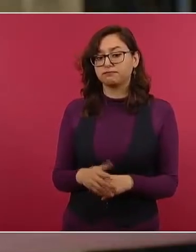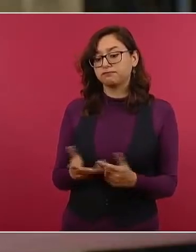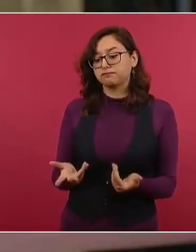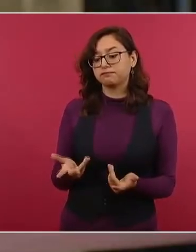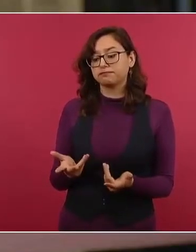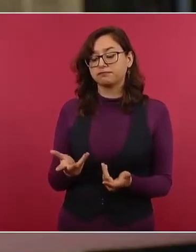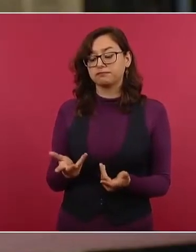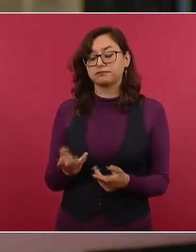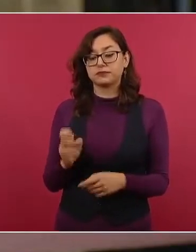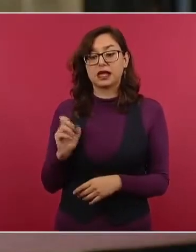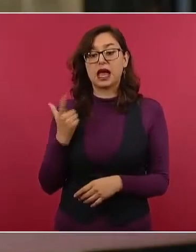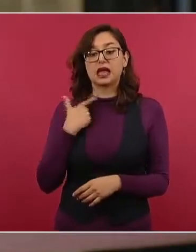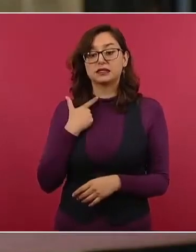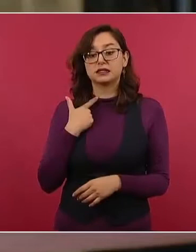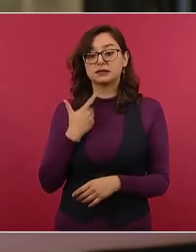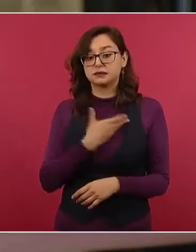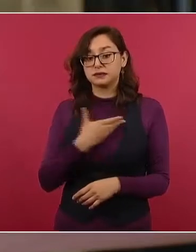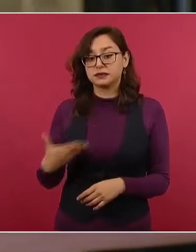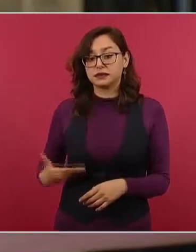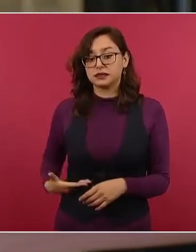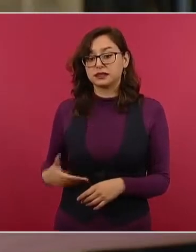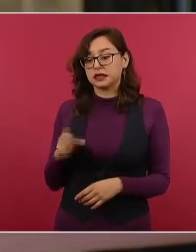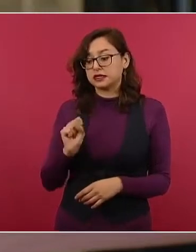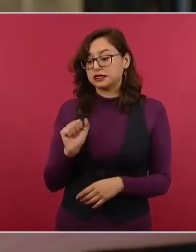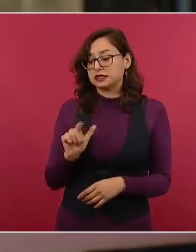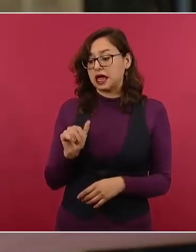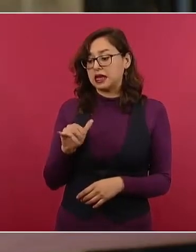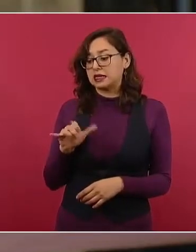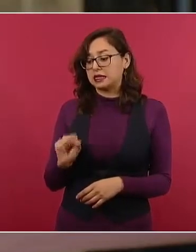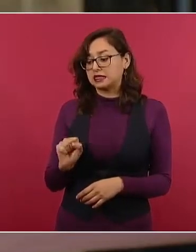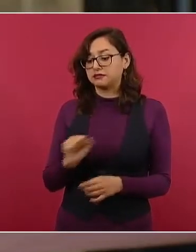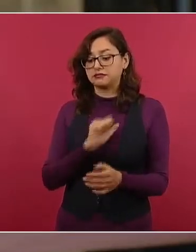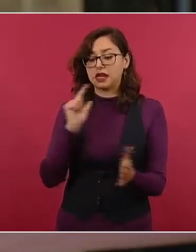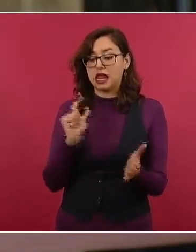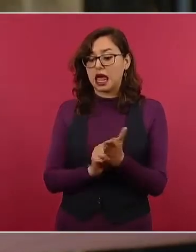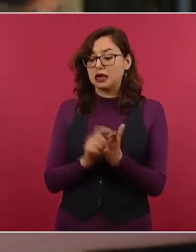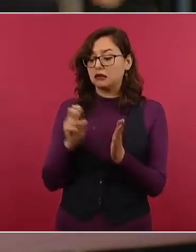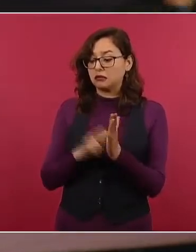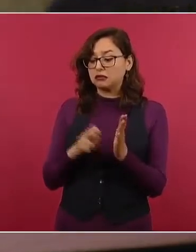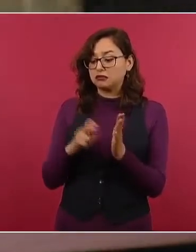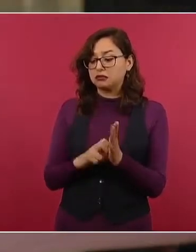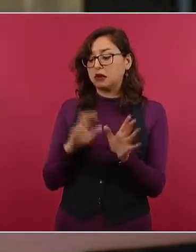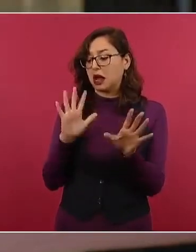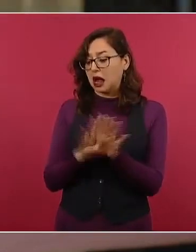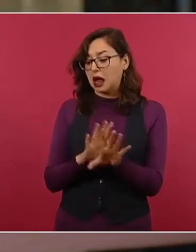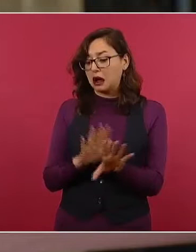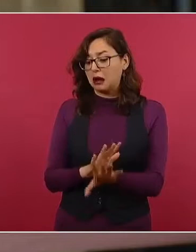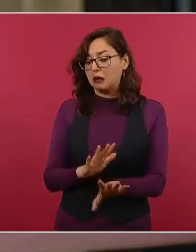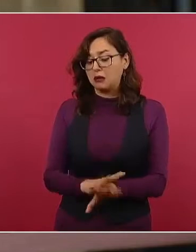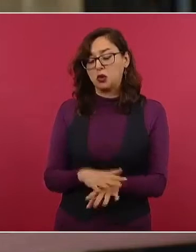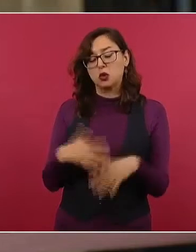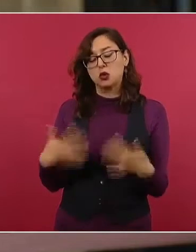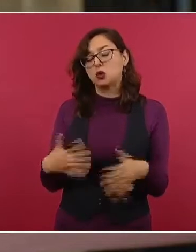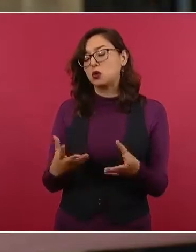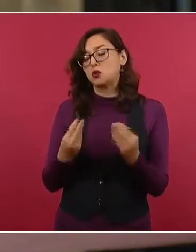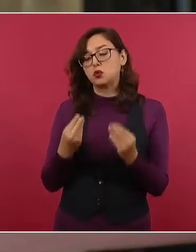hizo mucho daño, en el sentido de que en el momento que se hace la requisa en Veracruz, no solamente